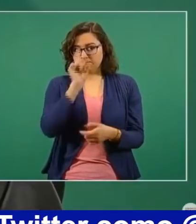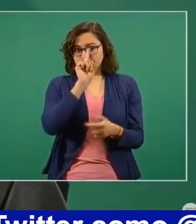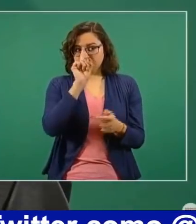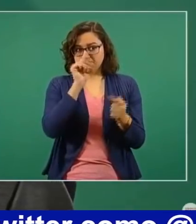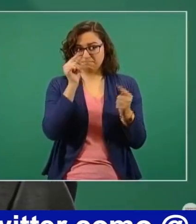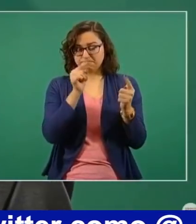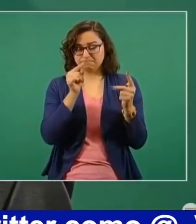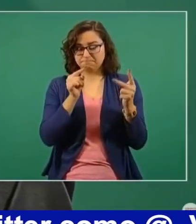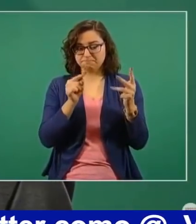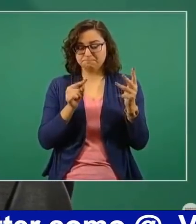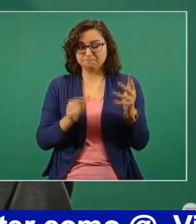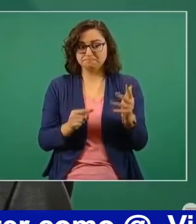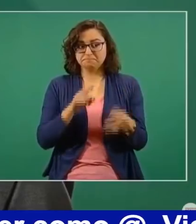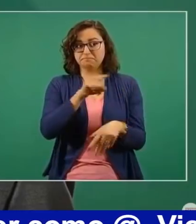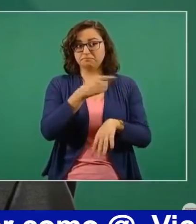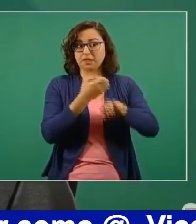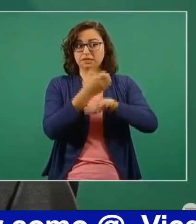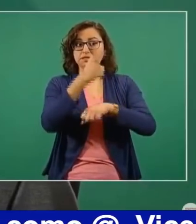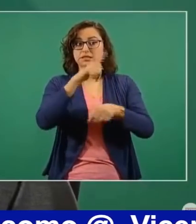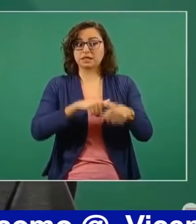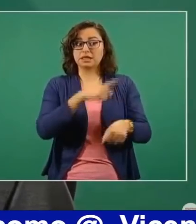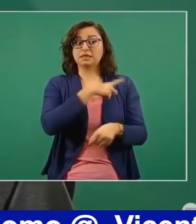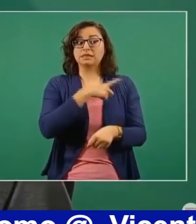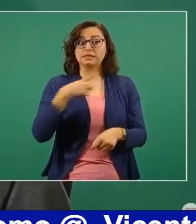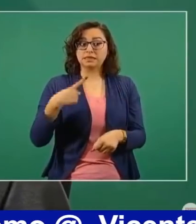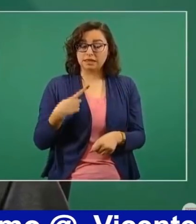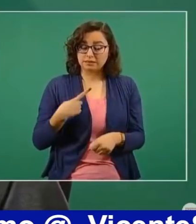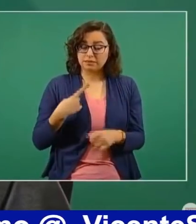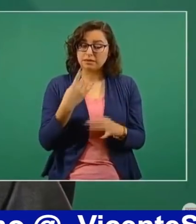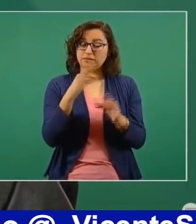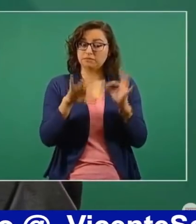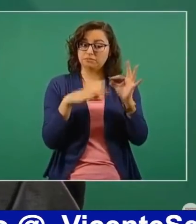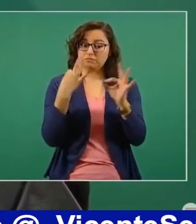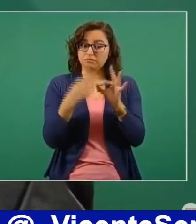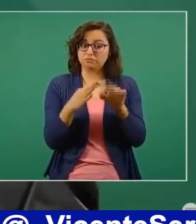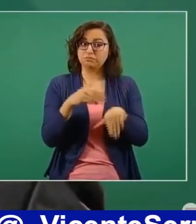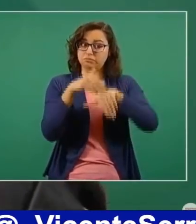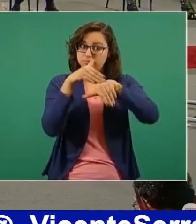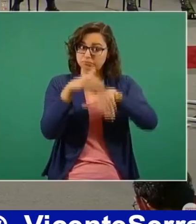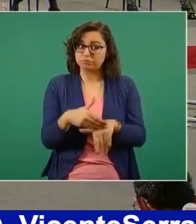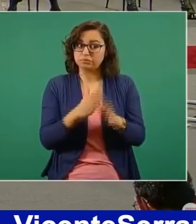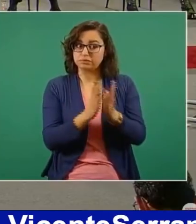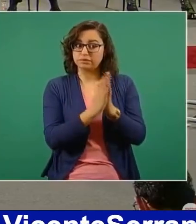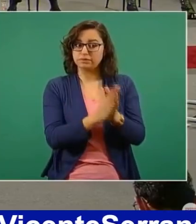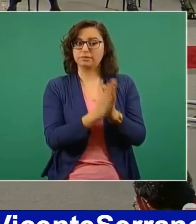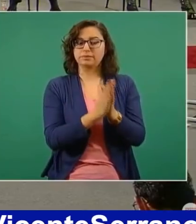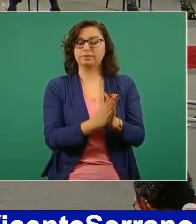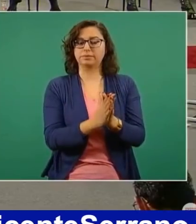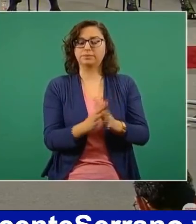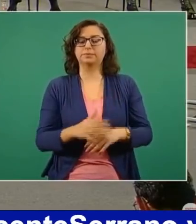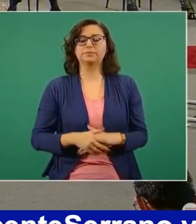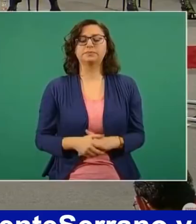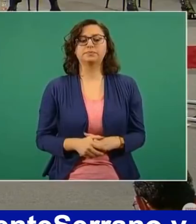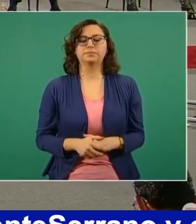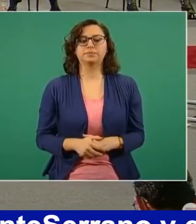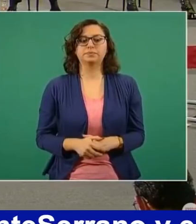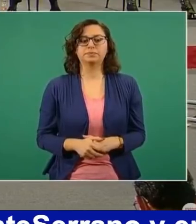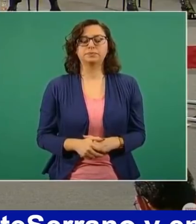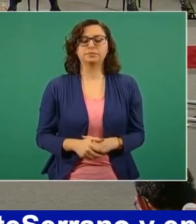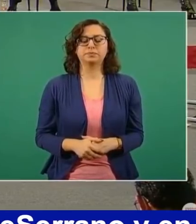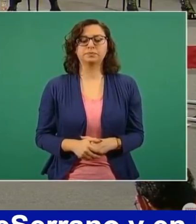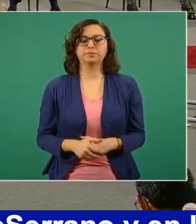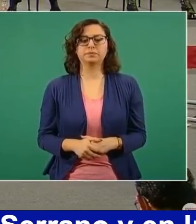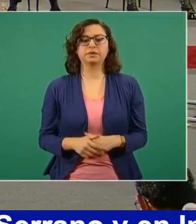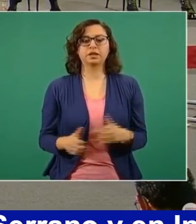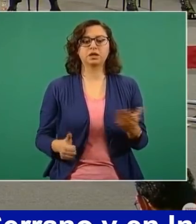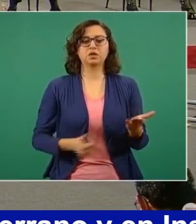uso local y simplemente debe lograr que se ejecuten estas intervenciones. Vemos 3 semanas consecutivas. La